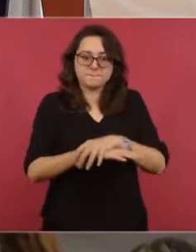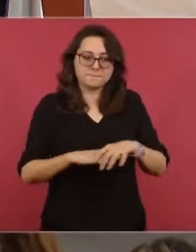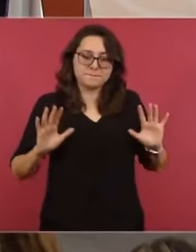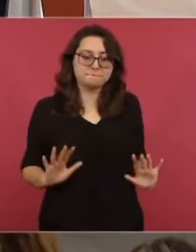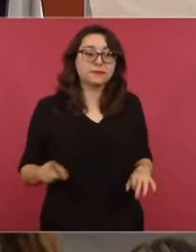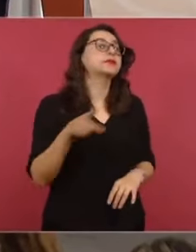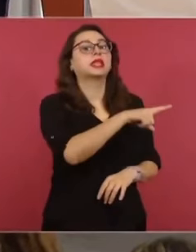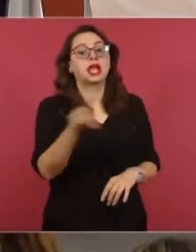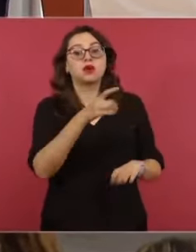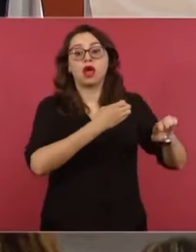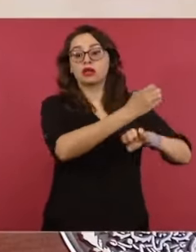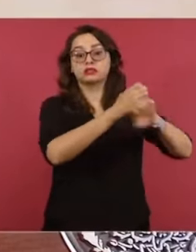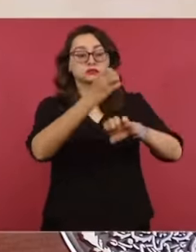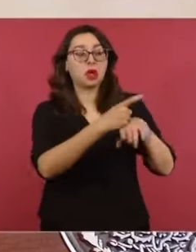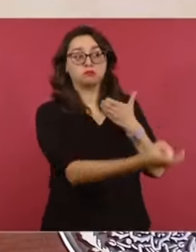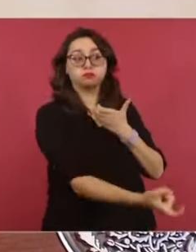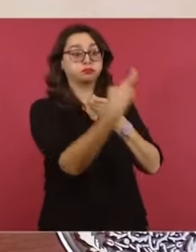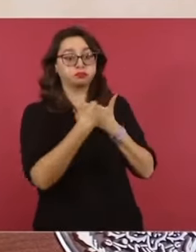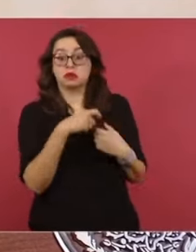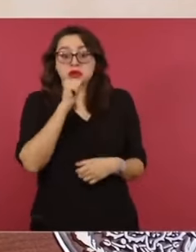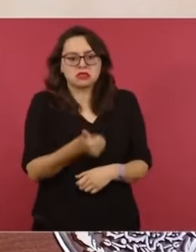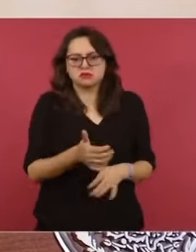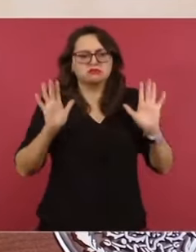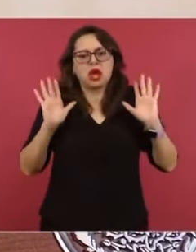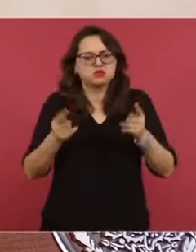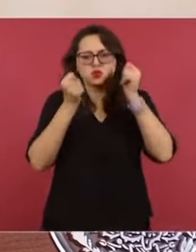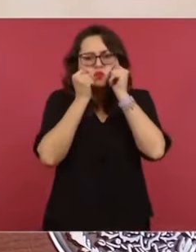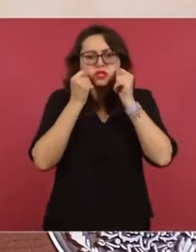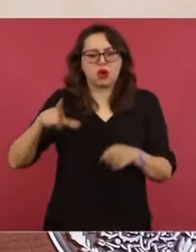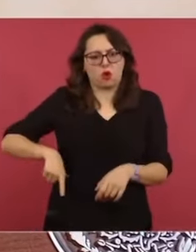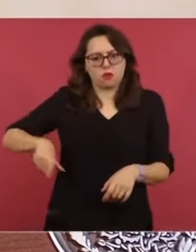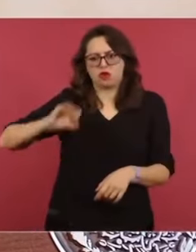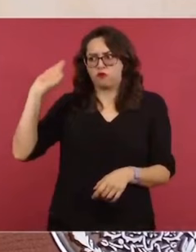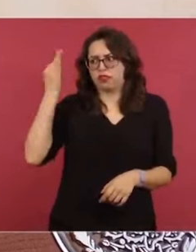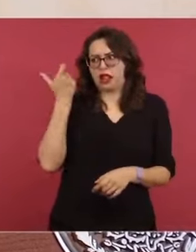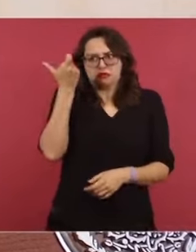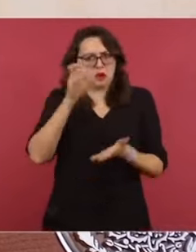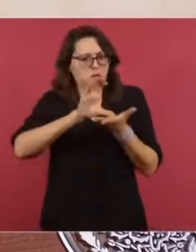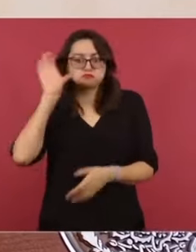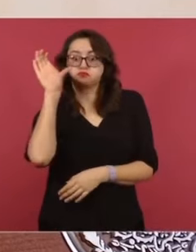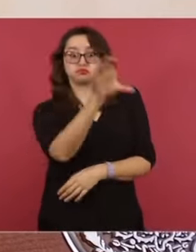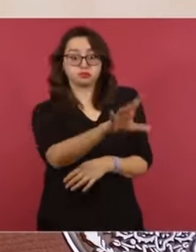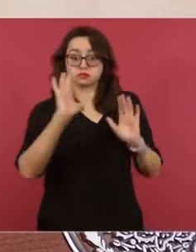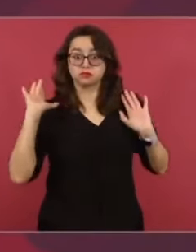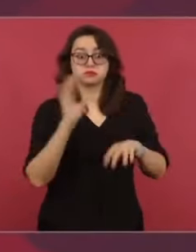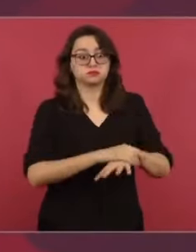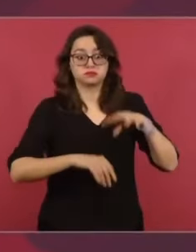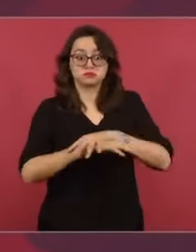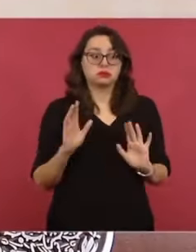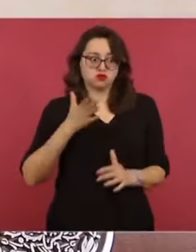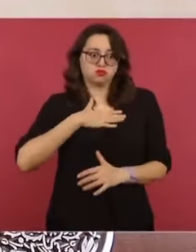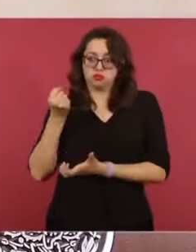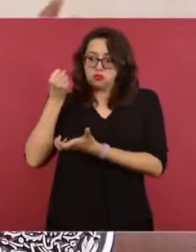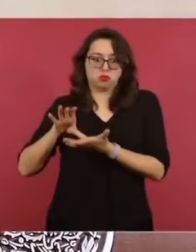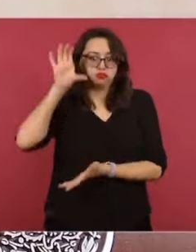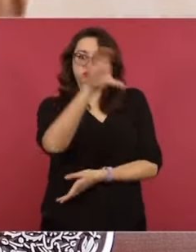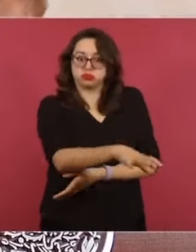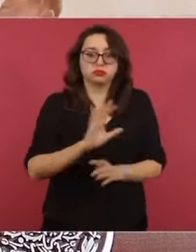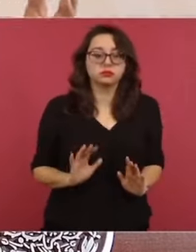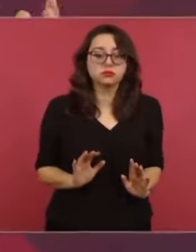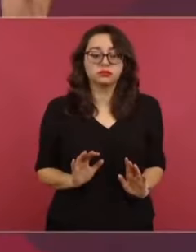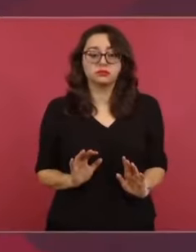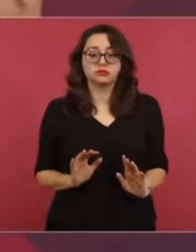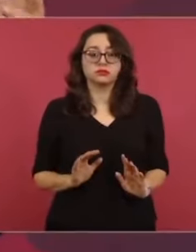los que no lo hagan reciben de la federación sus fondos lo que por derecho les corresponde para la atención médica nada más